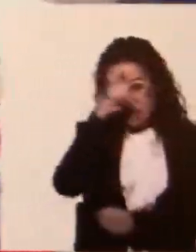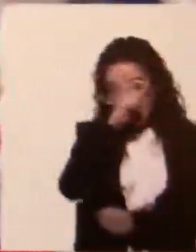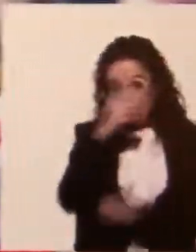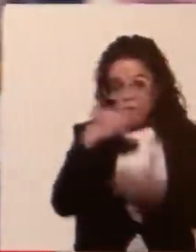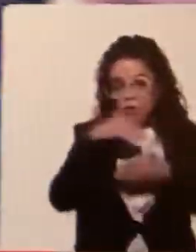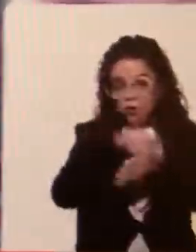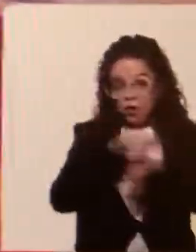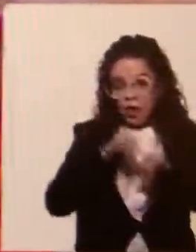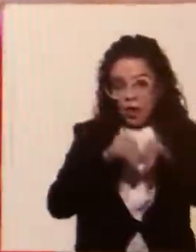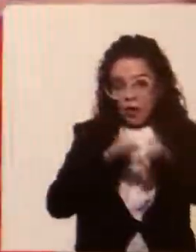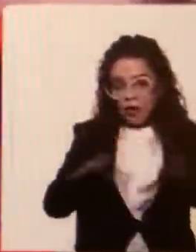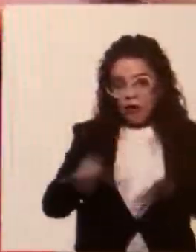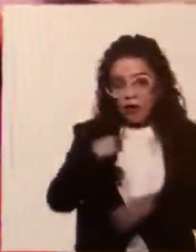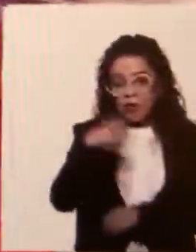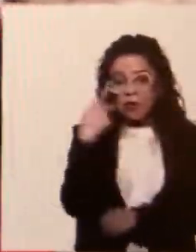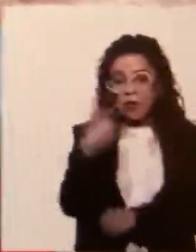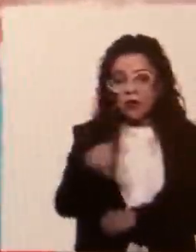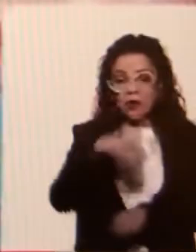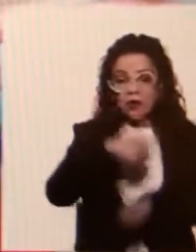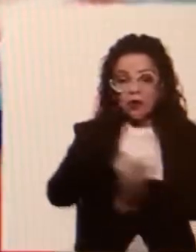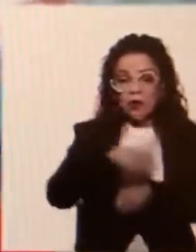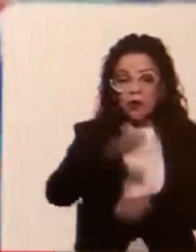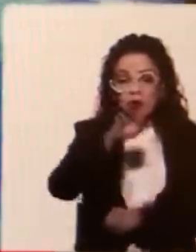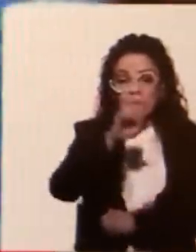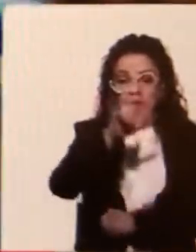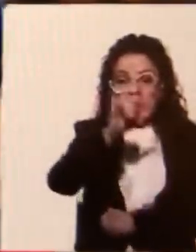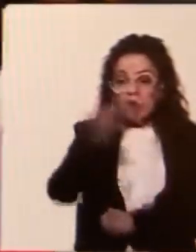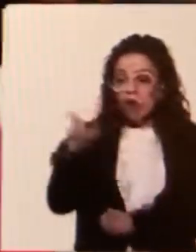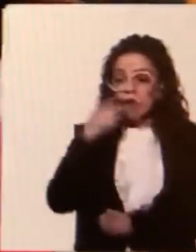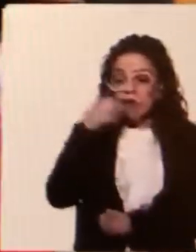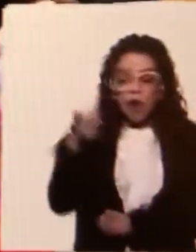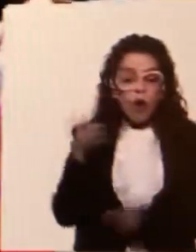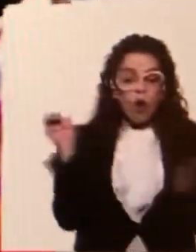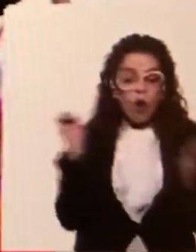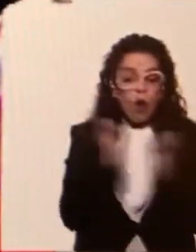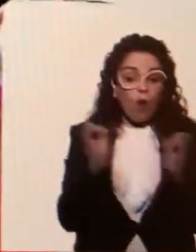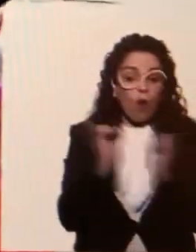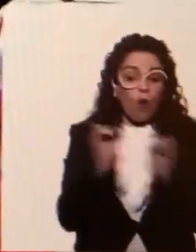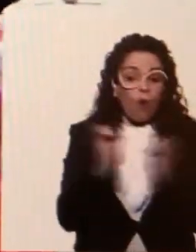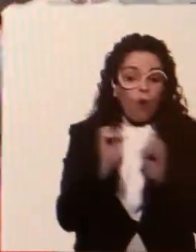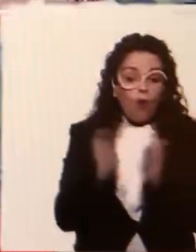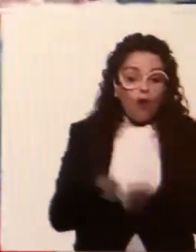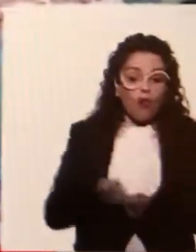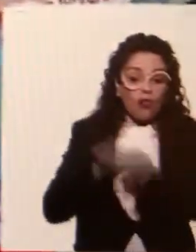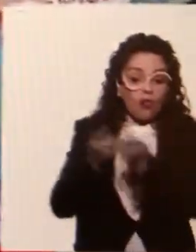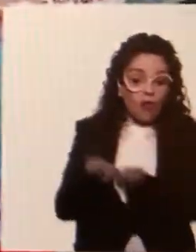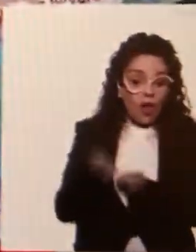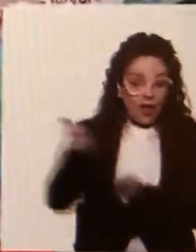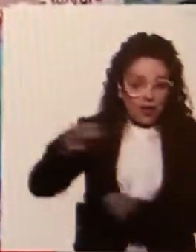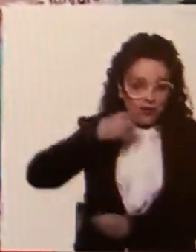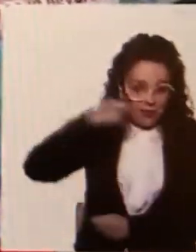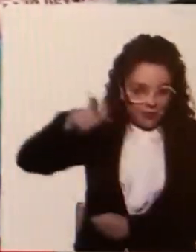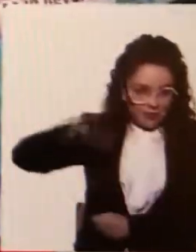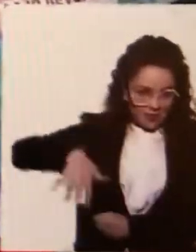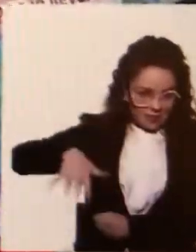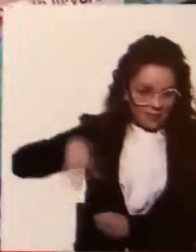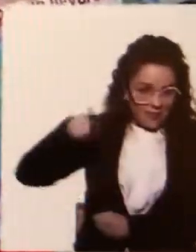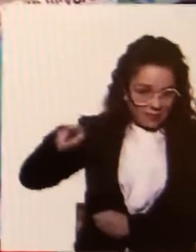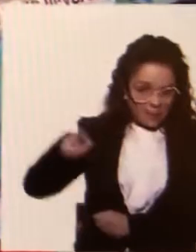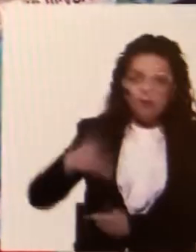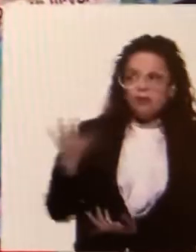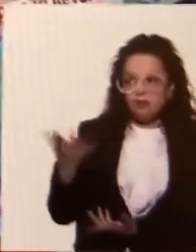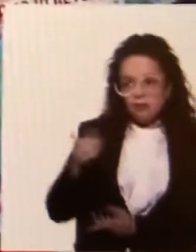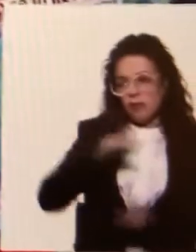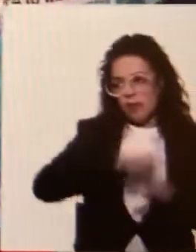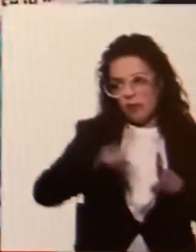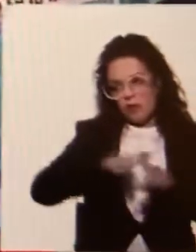el control de esos poderes fácticos que están detrás de todo este esta manipulación